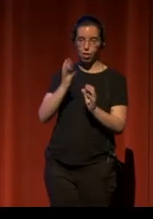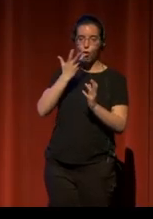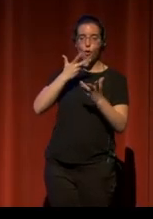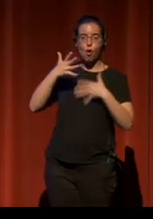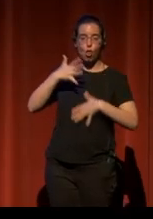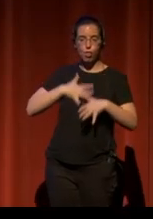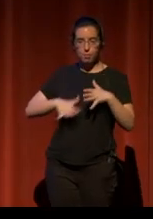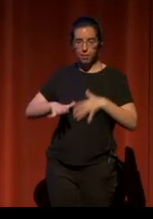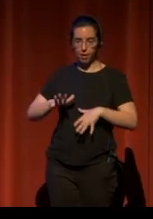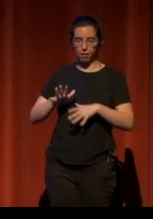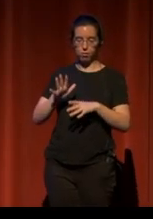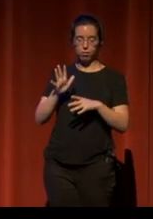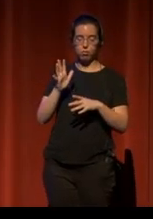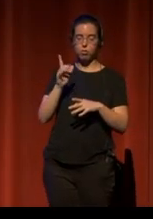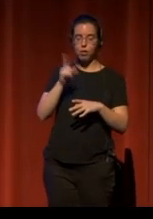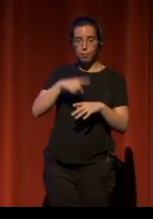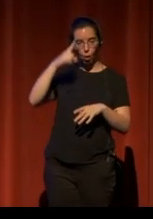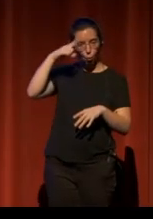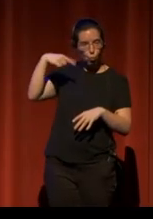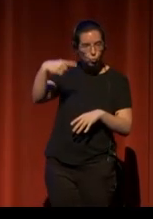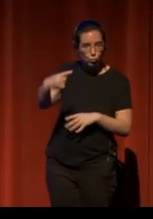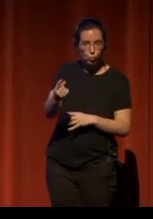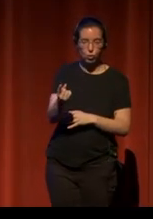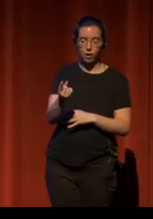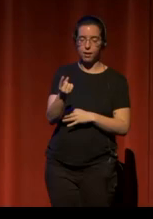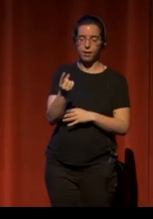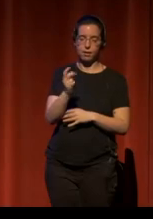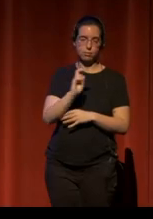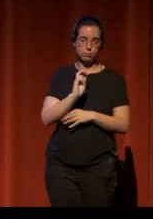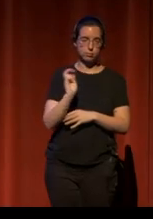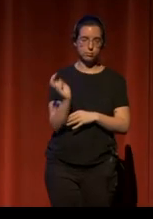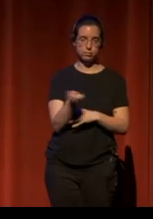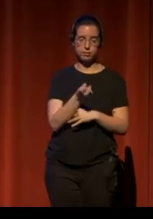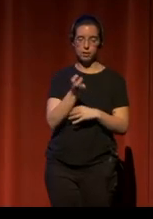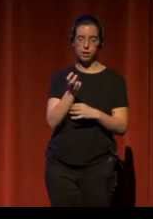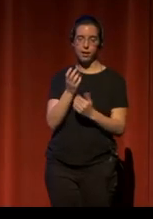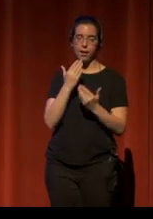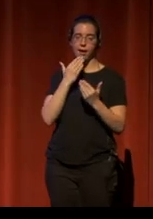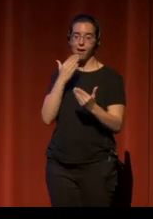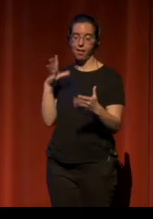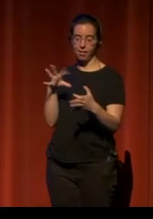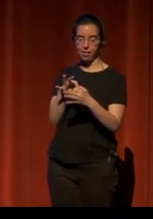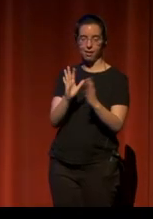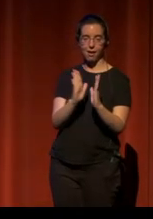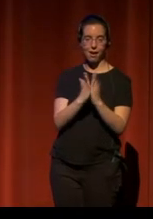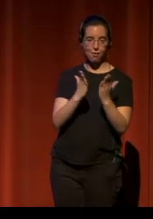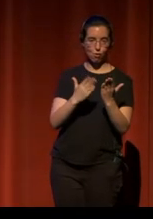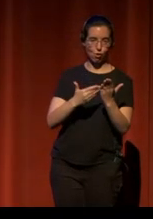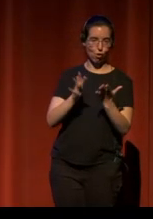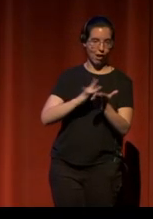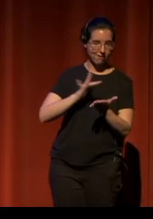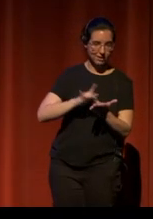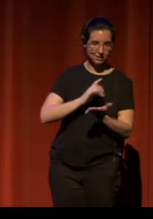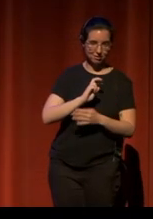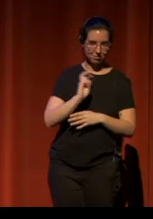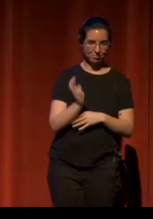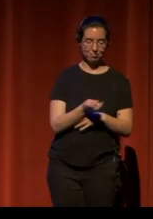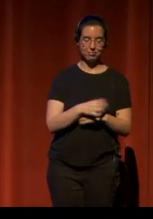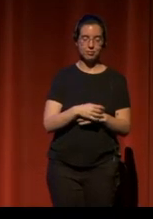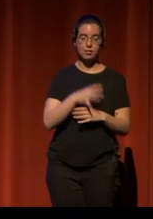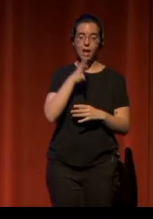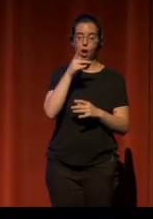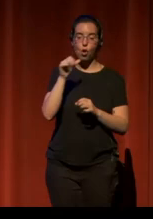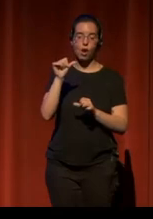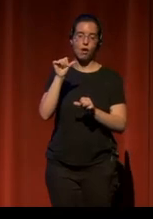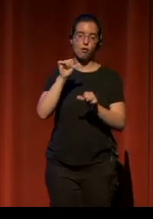conocimiento a veces también la cultura no etcétera A través de los libros las revistas etcétera no volvamos ahora a